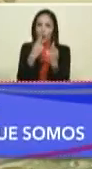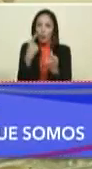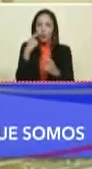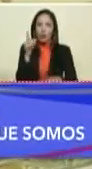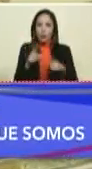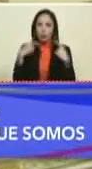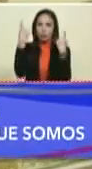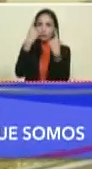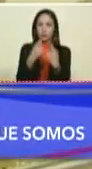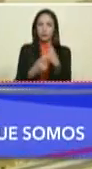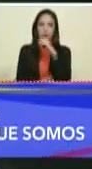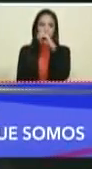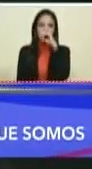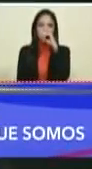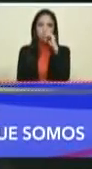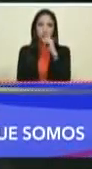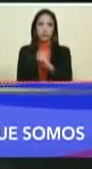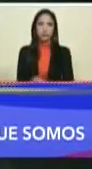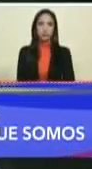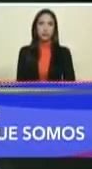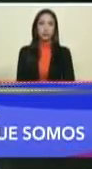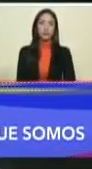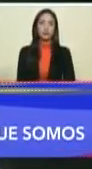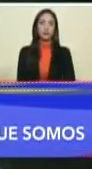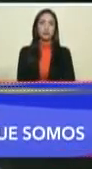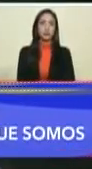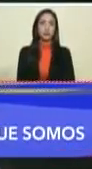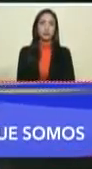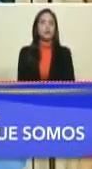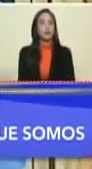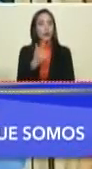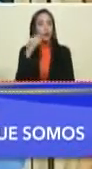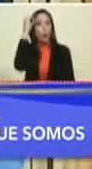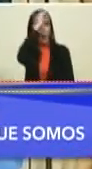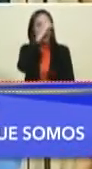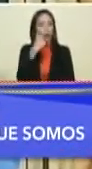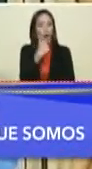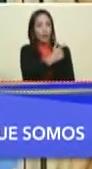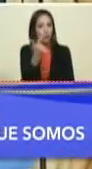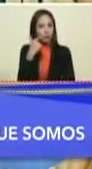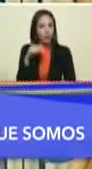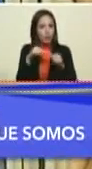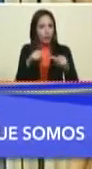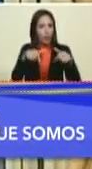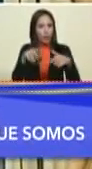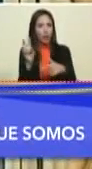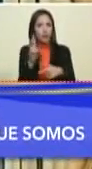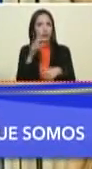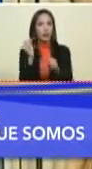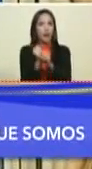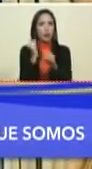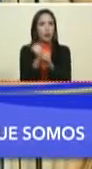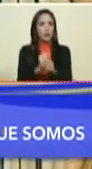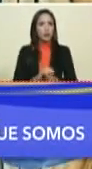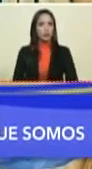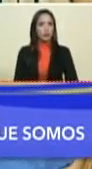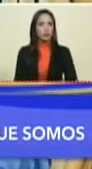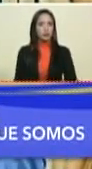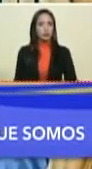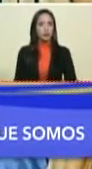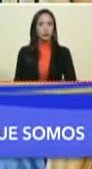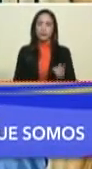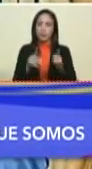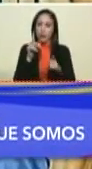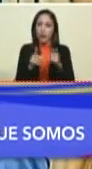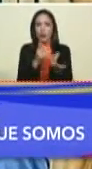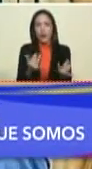ellos, le hubiera dado mi opinión, quédate en tu patria, aquí trabajando. Vendrán tiempos mejores, como